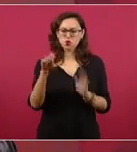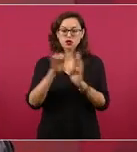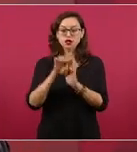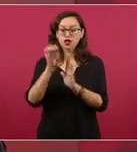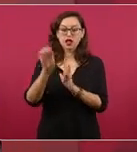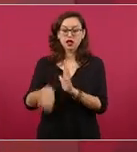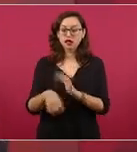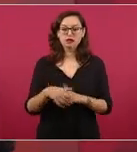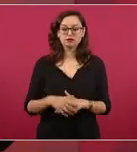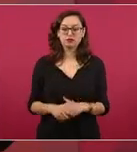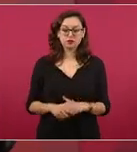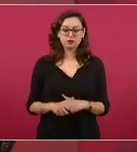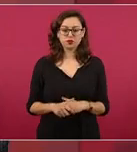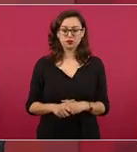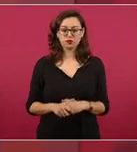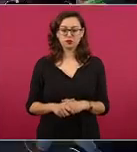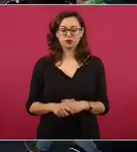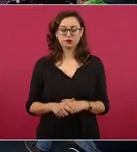de